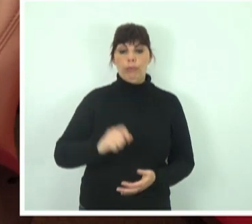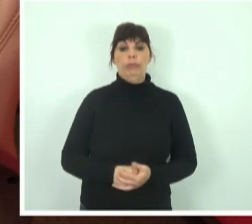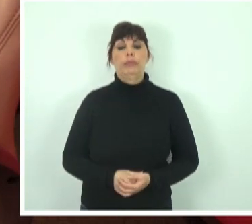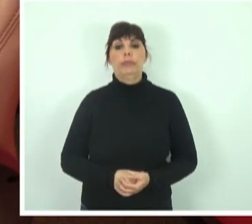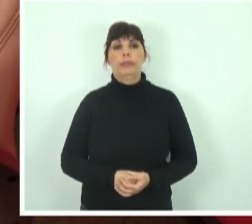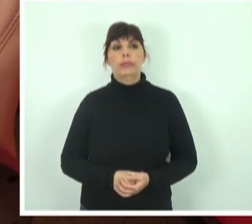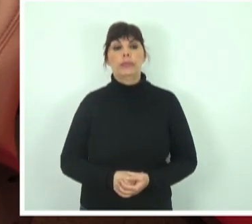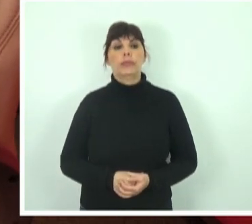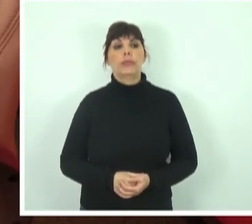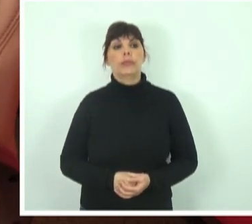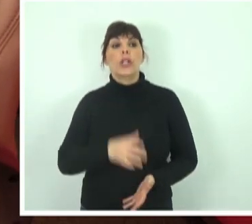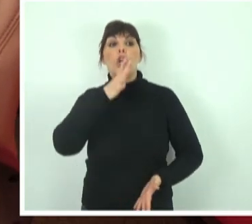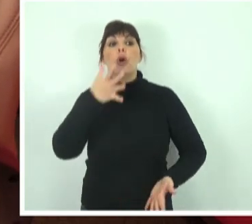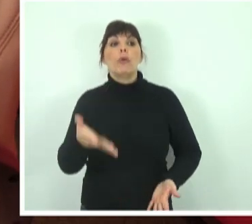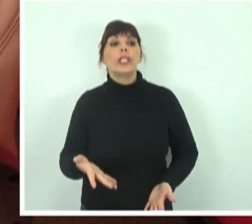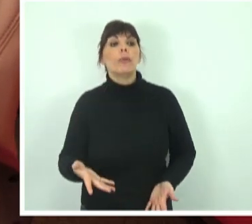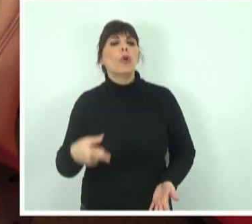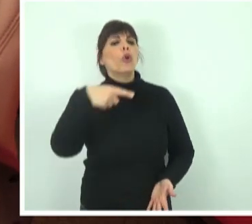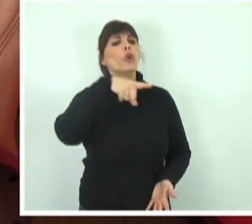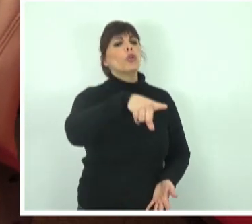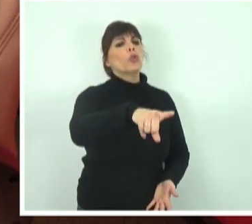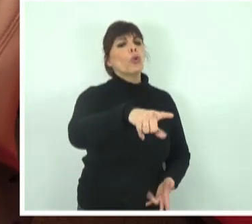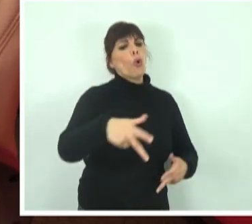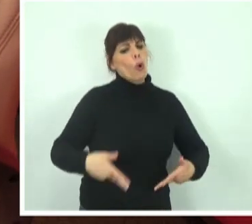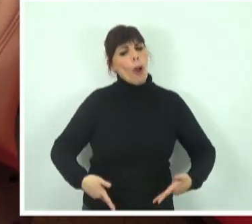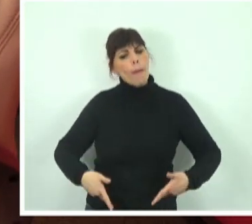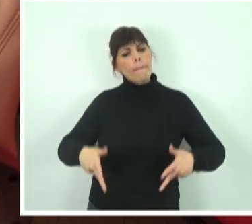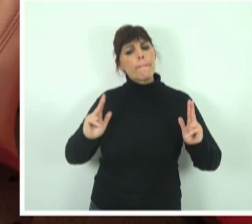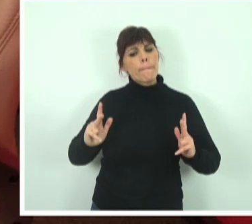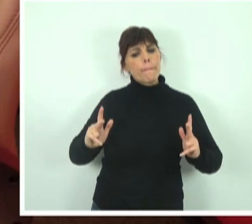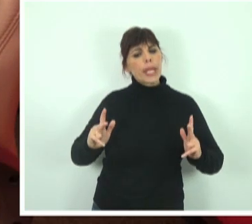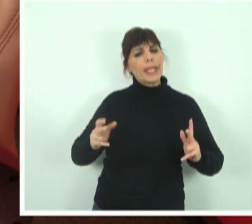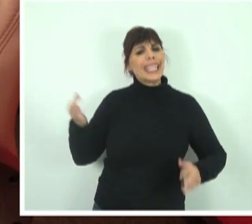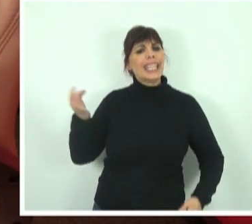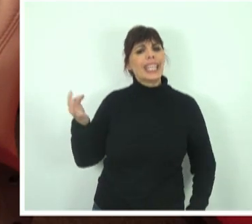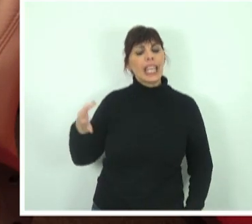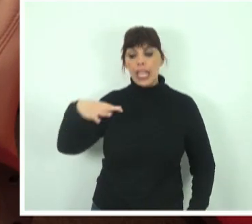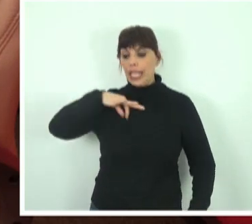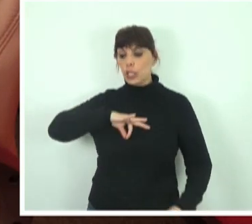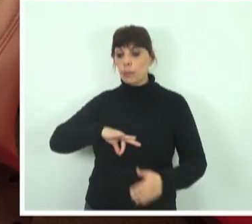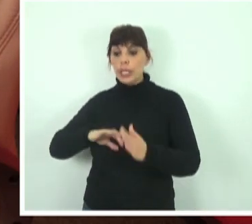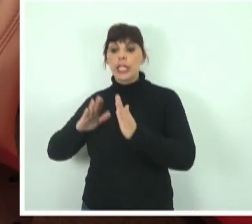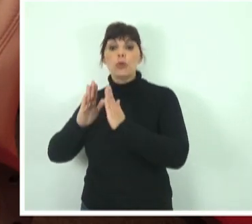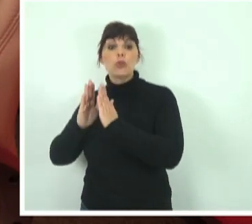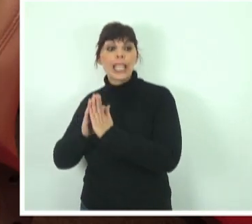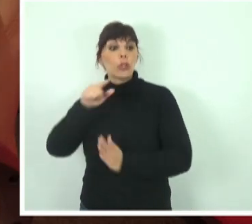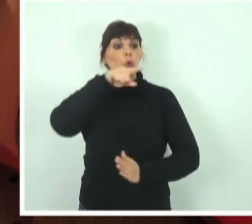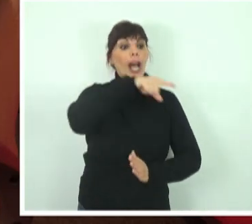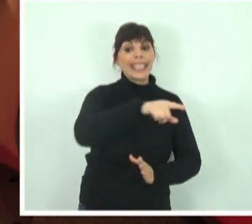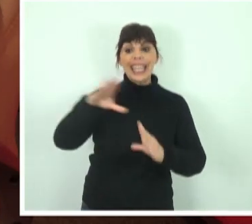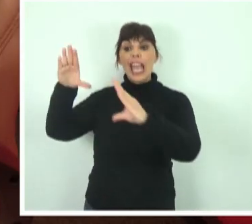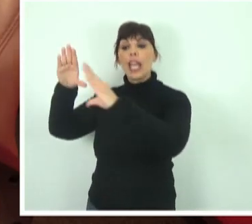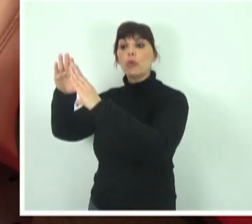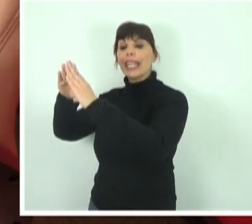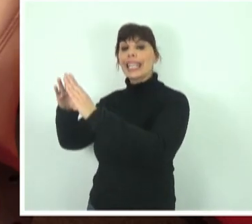tienes que permitir que el Espíritu Santo te incorpore y te plante en una iglesia. Si